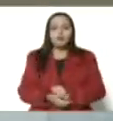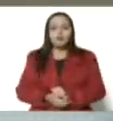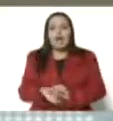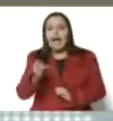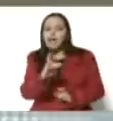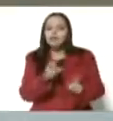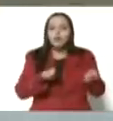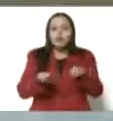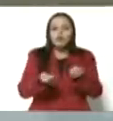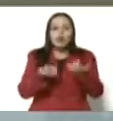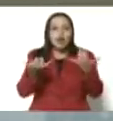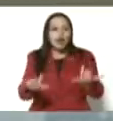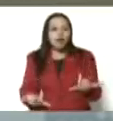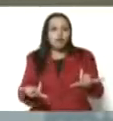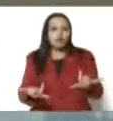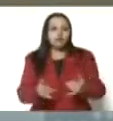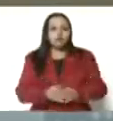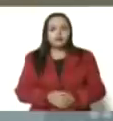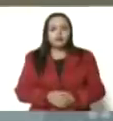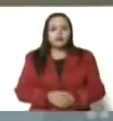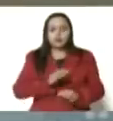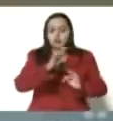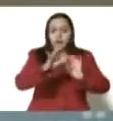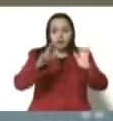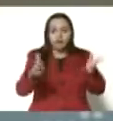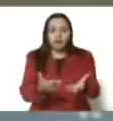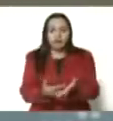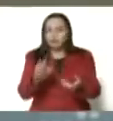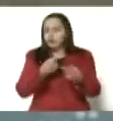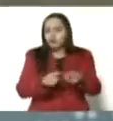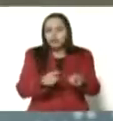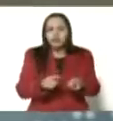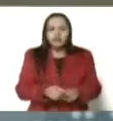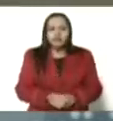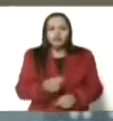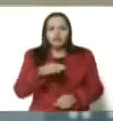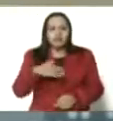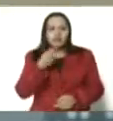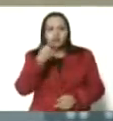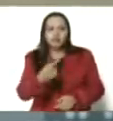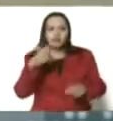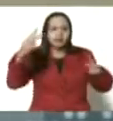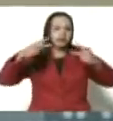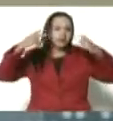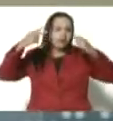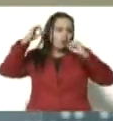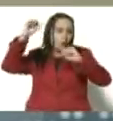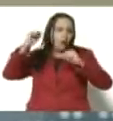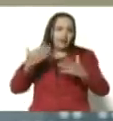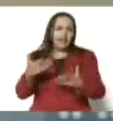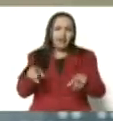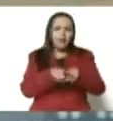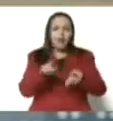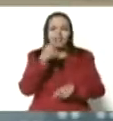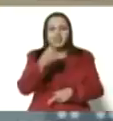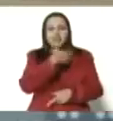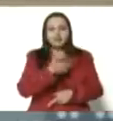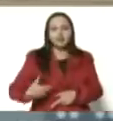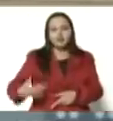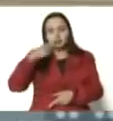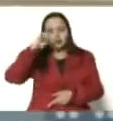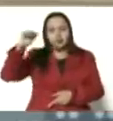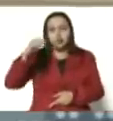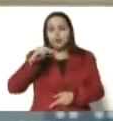control de la pandemia, pero que no podemos cantar victoria, como siempre nos dice el presidente Nicolás Maduro. No podemos cantar